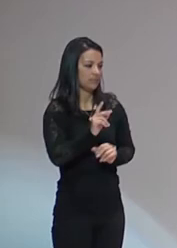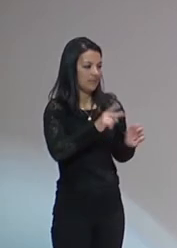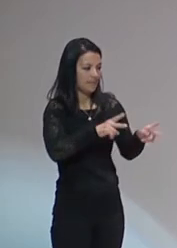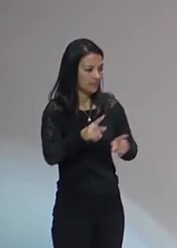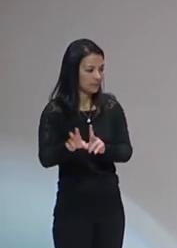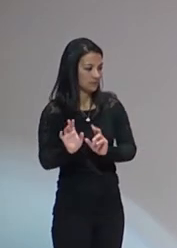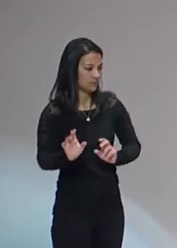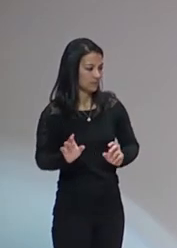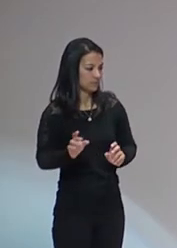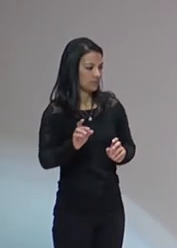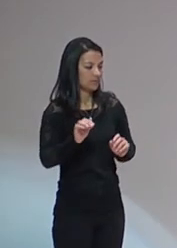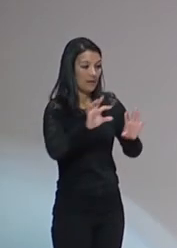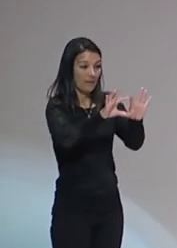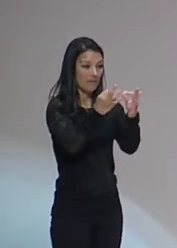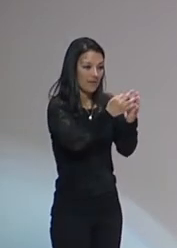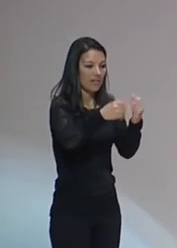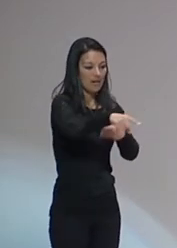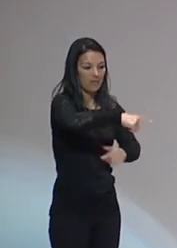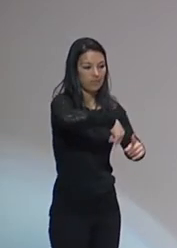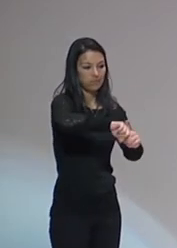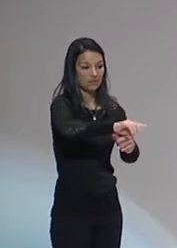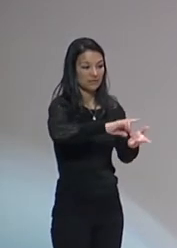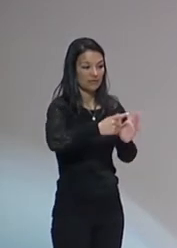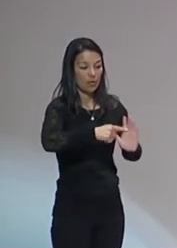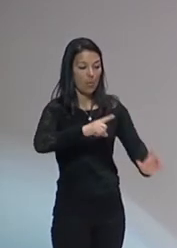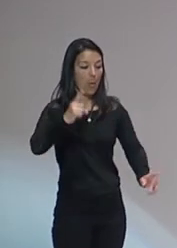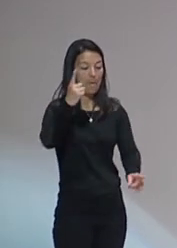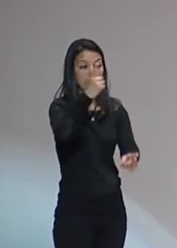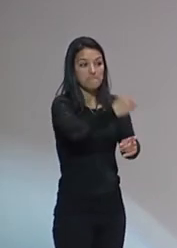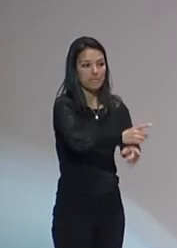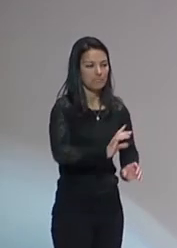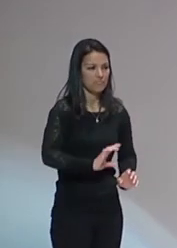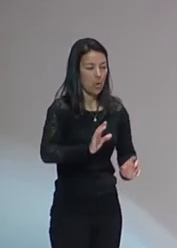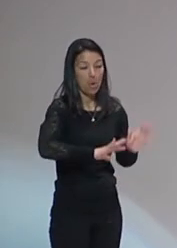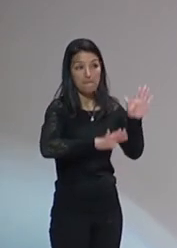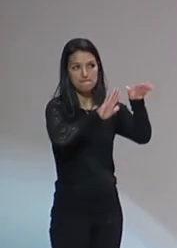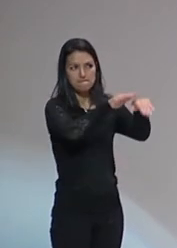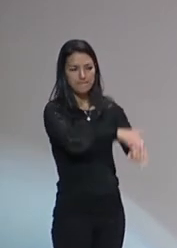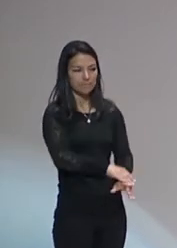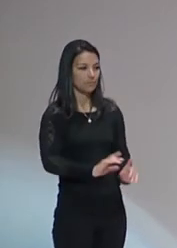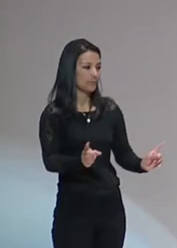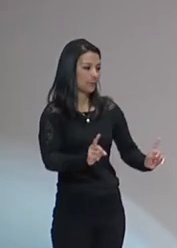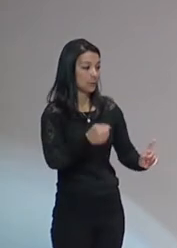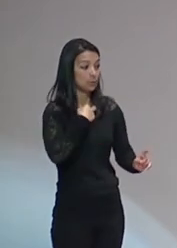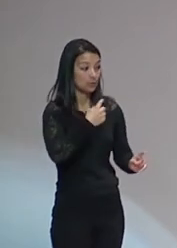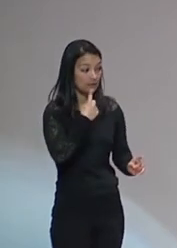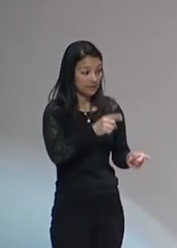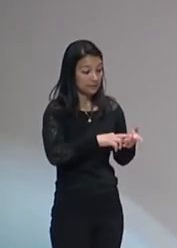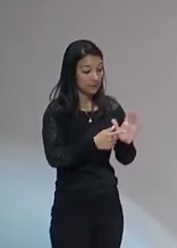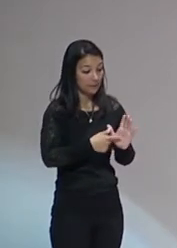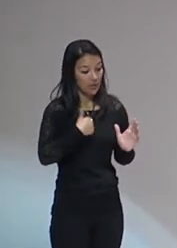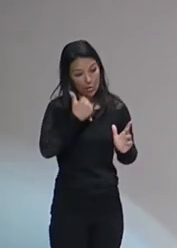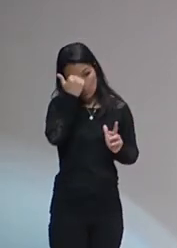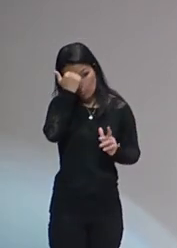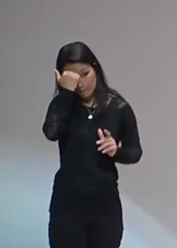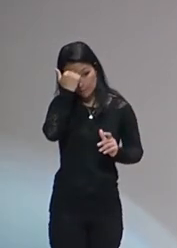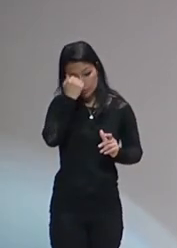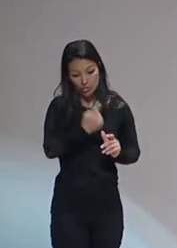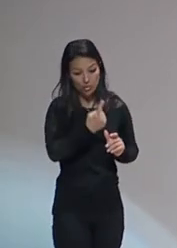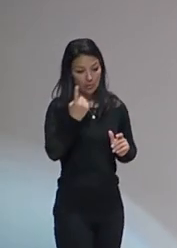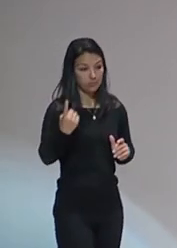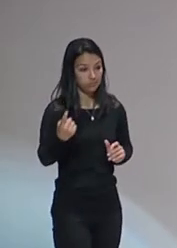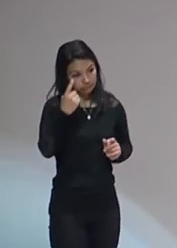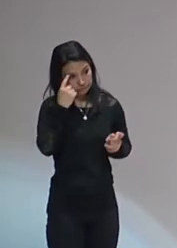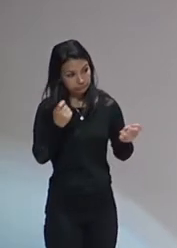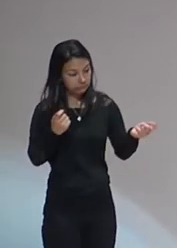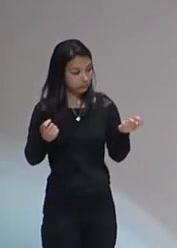tienen las familias. Entonces, el profesor, desafortunadamente en Alemania también,